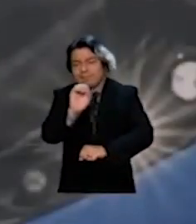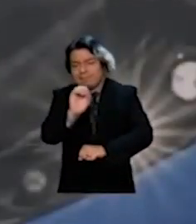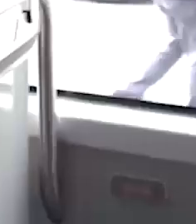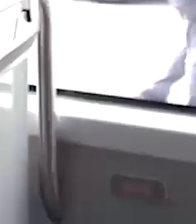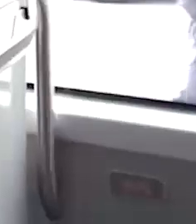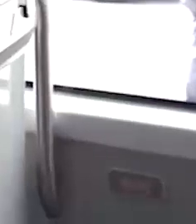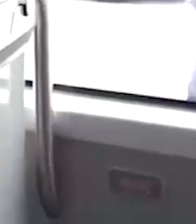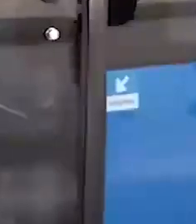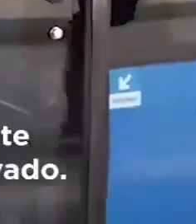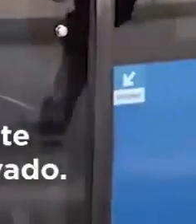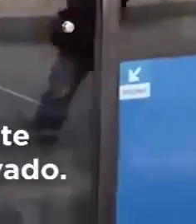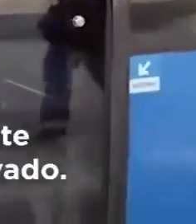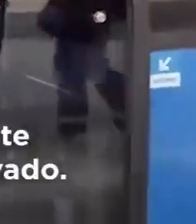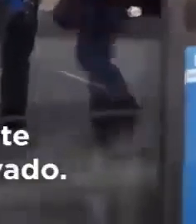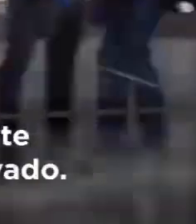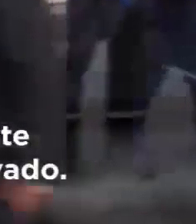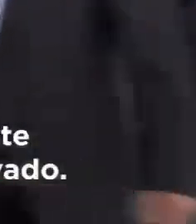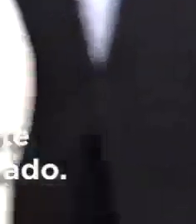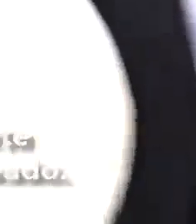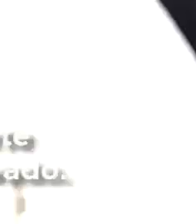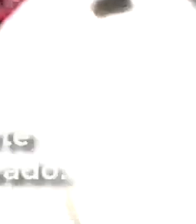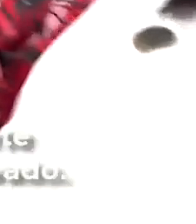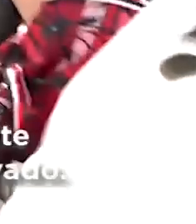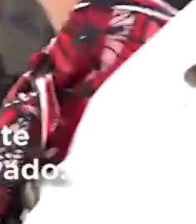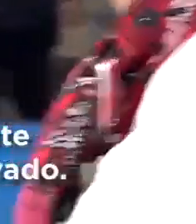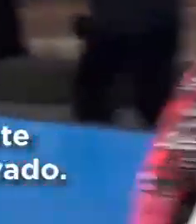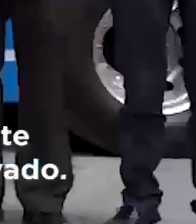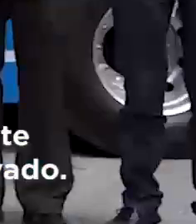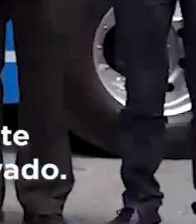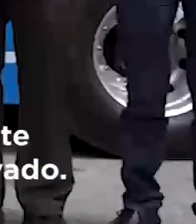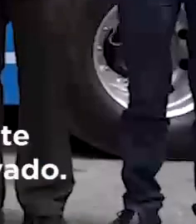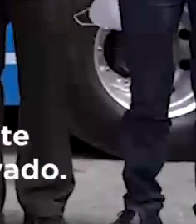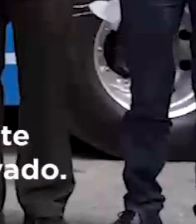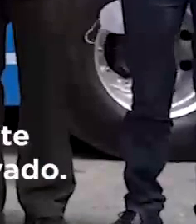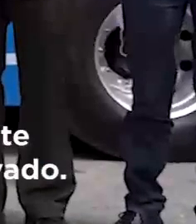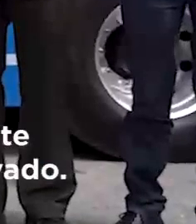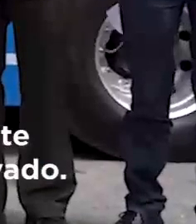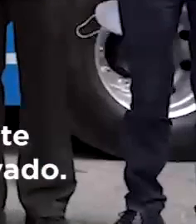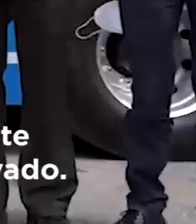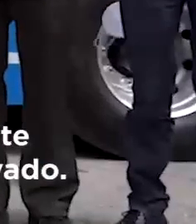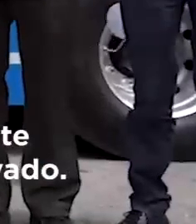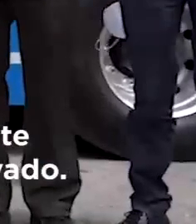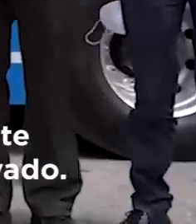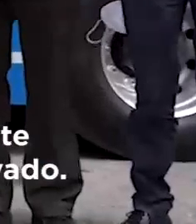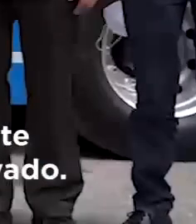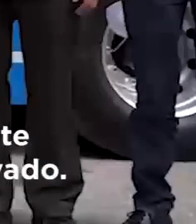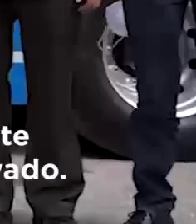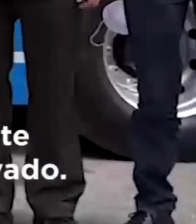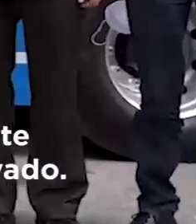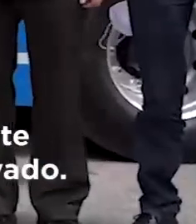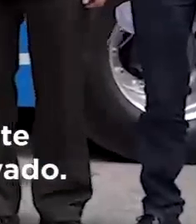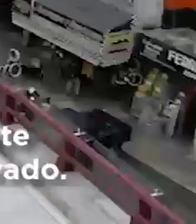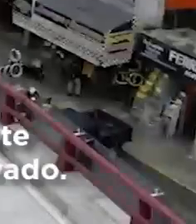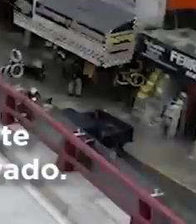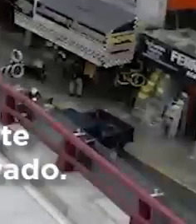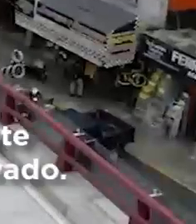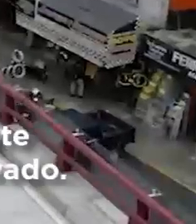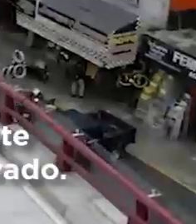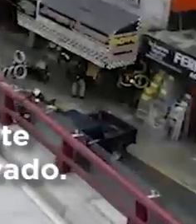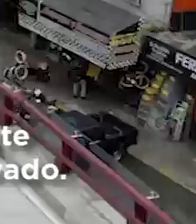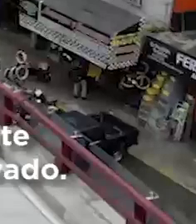palabra presentamos un nuevo sistema de transporte público masivo